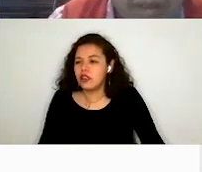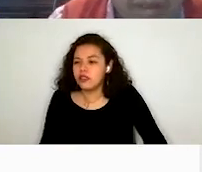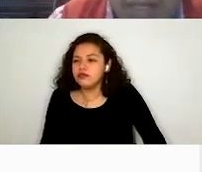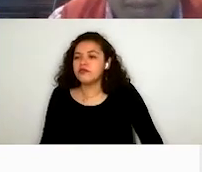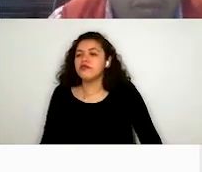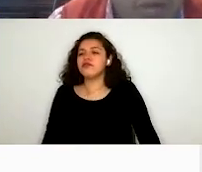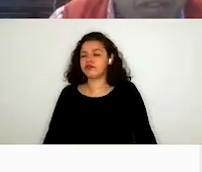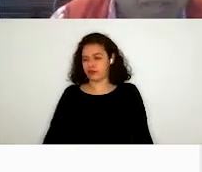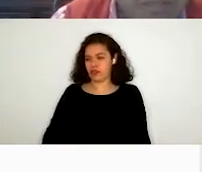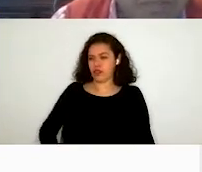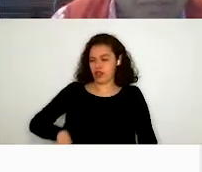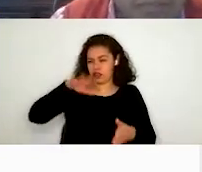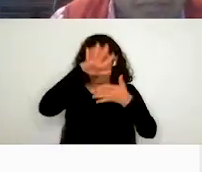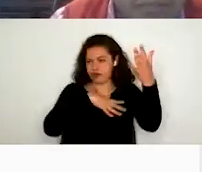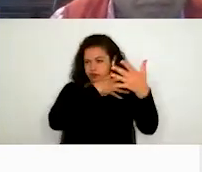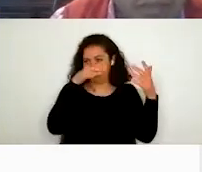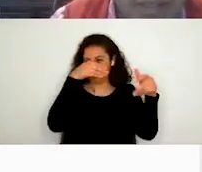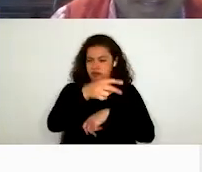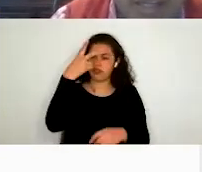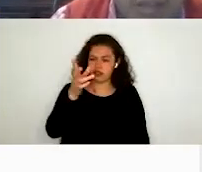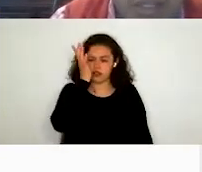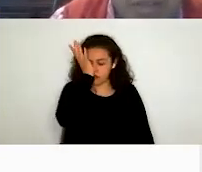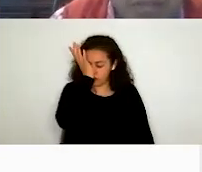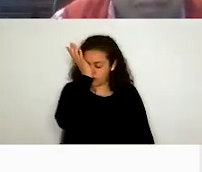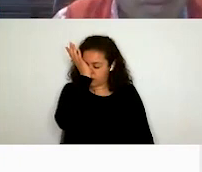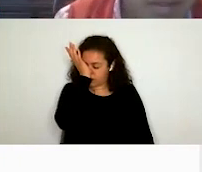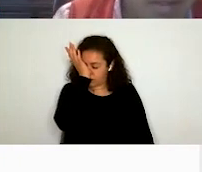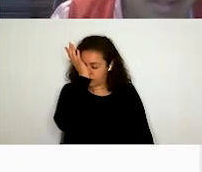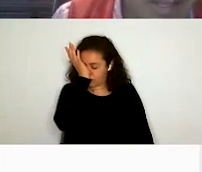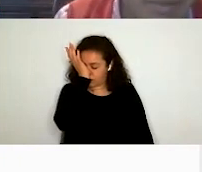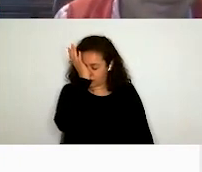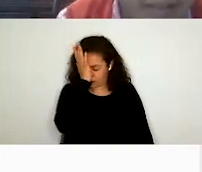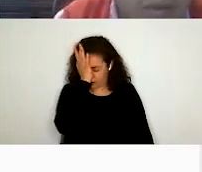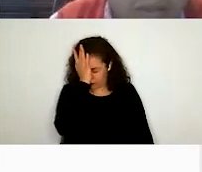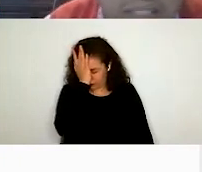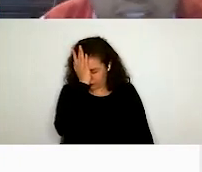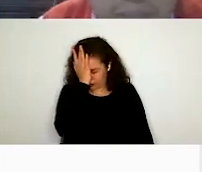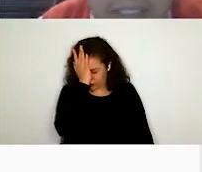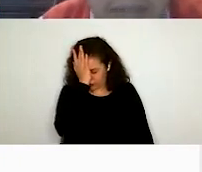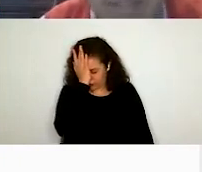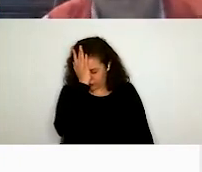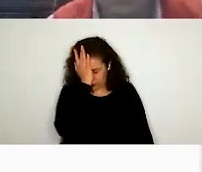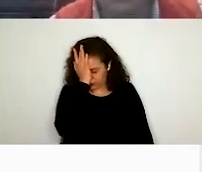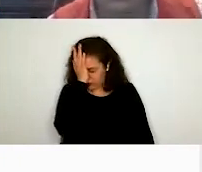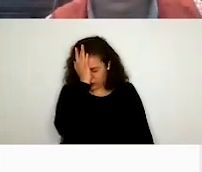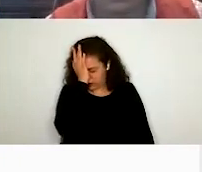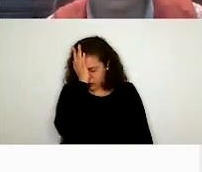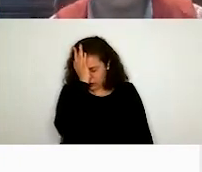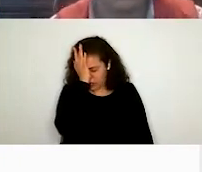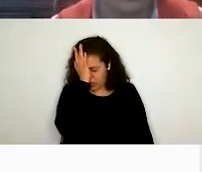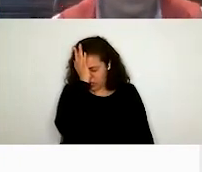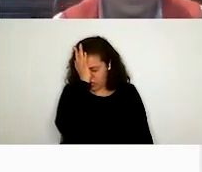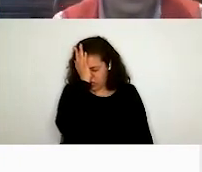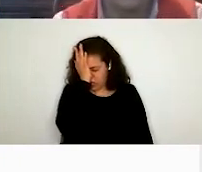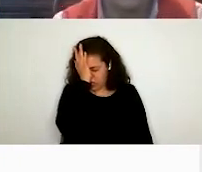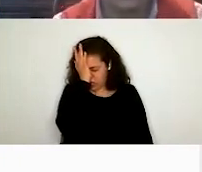La tabla número 2, materiales de curación. Y el material de curación es indispensable en el botiquín básico de primeros